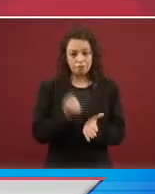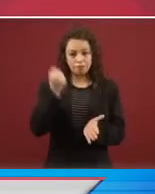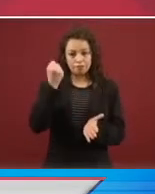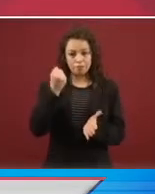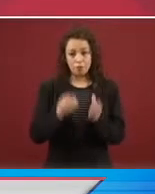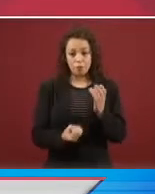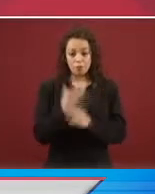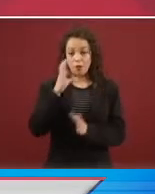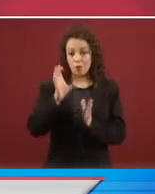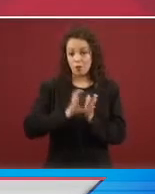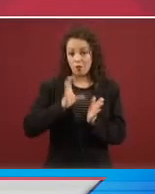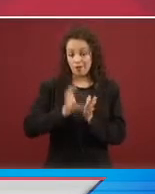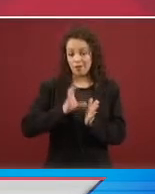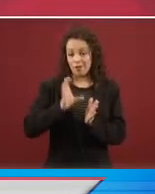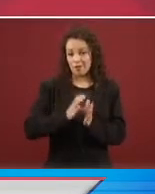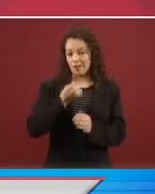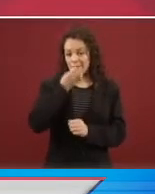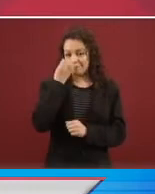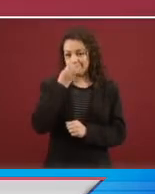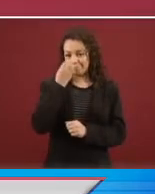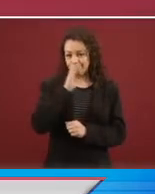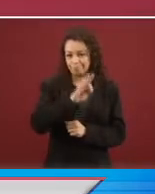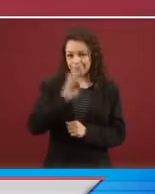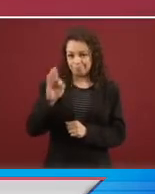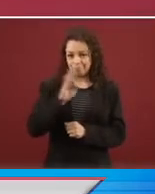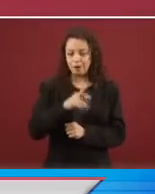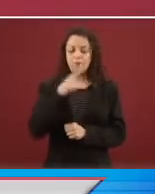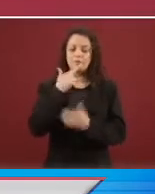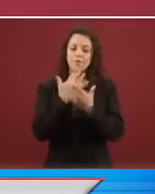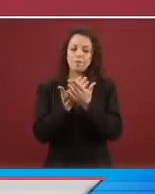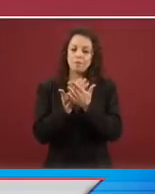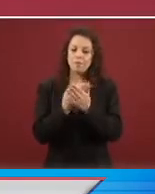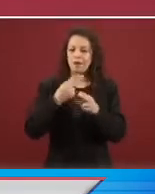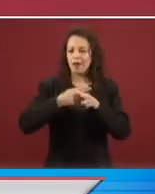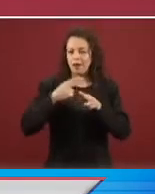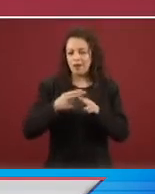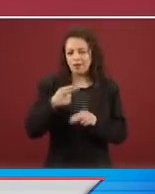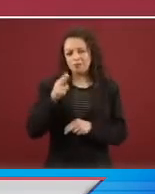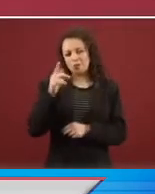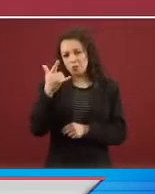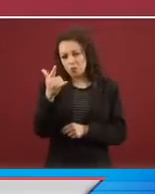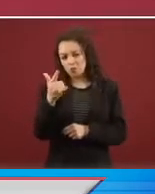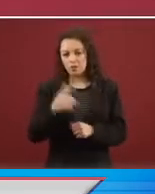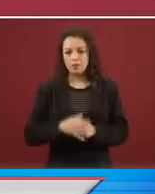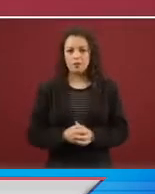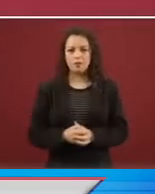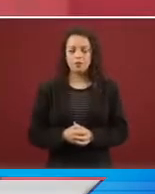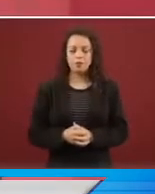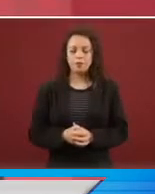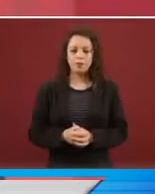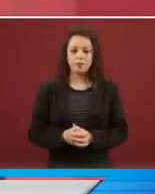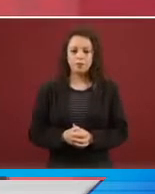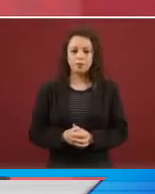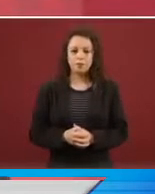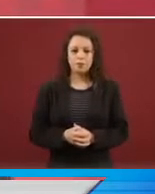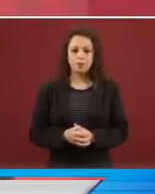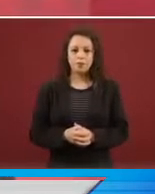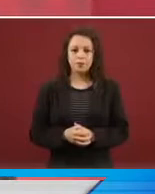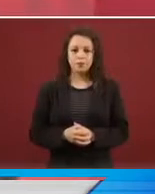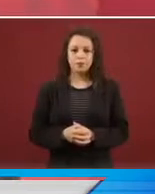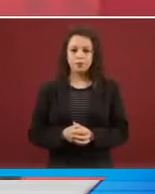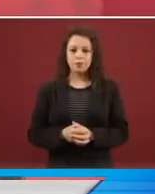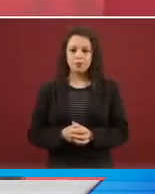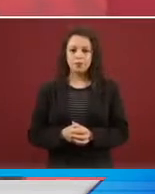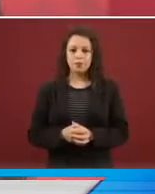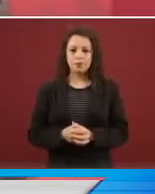casa de estudios. Pide a los medios exhibir quién está detrás de las manifestaciones que mantienen cerrados algunos planteles. Hay grupos inconformes